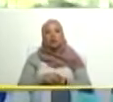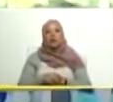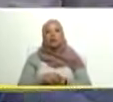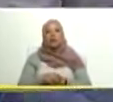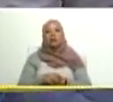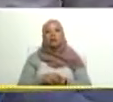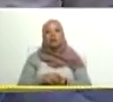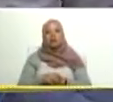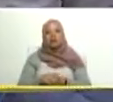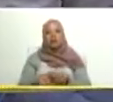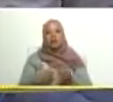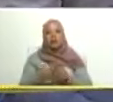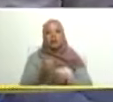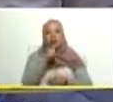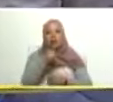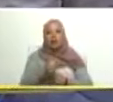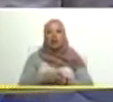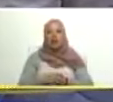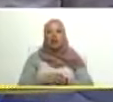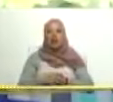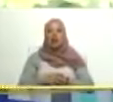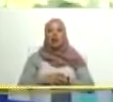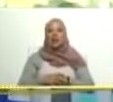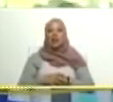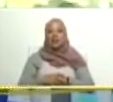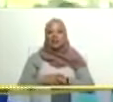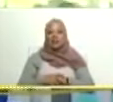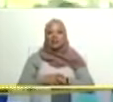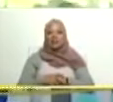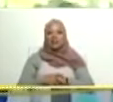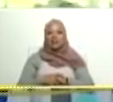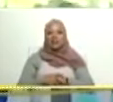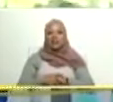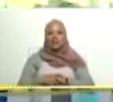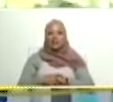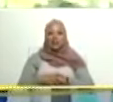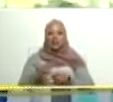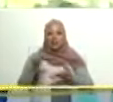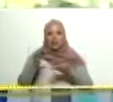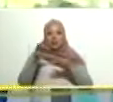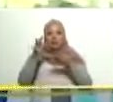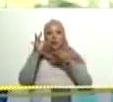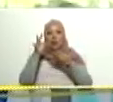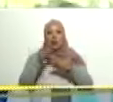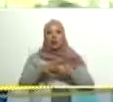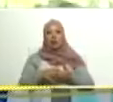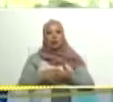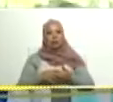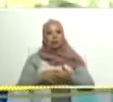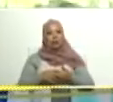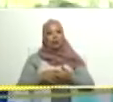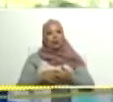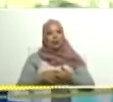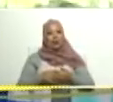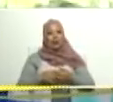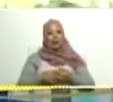Silita. Mira, mira, mira, mira. Este café es exquisito, Carmen.